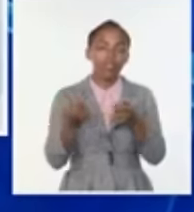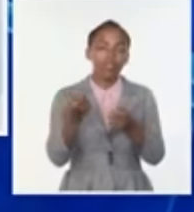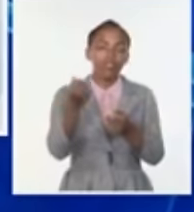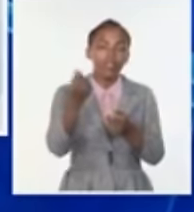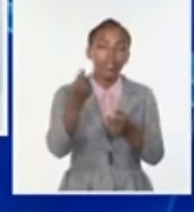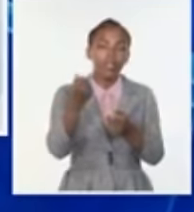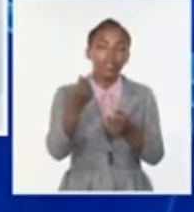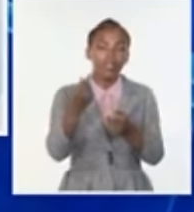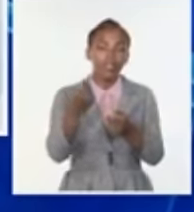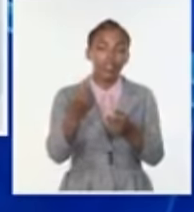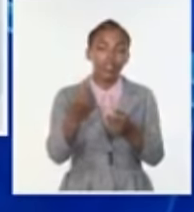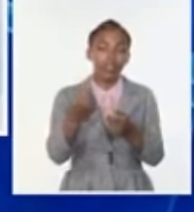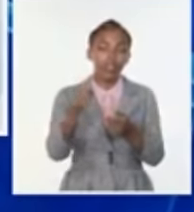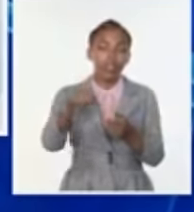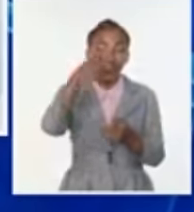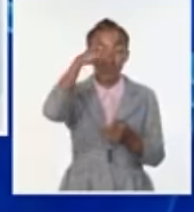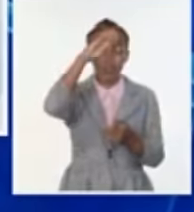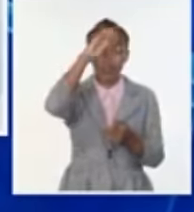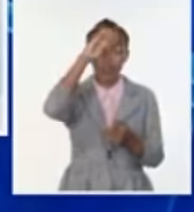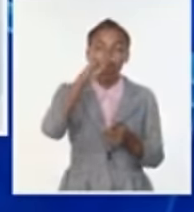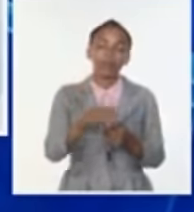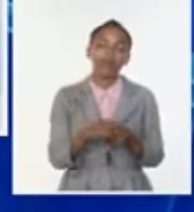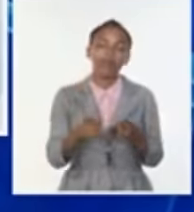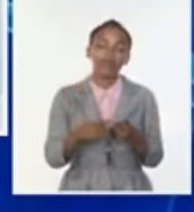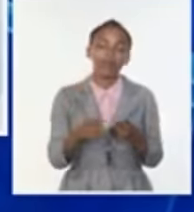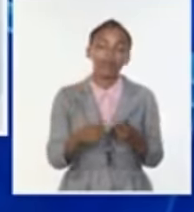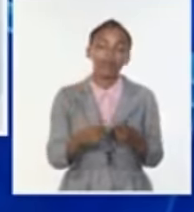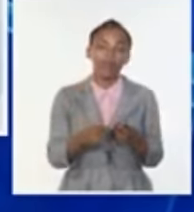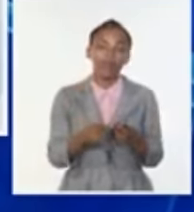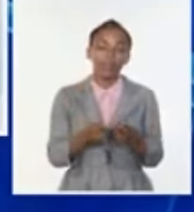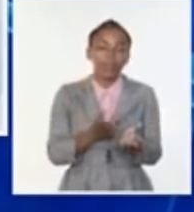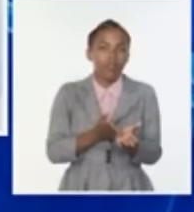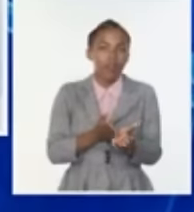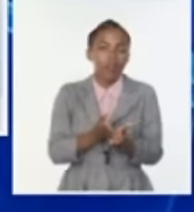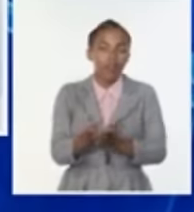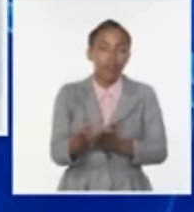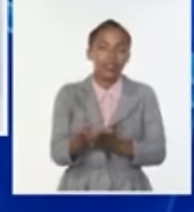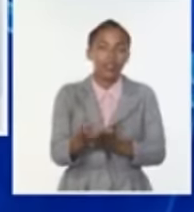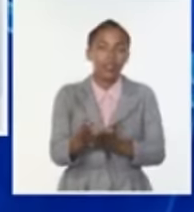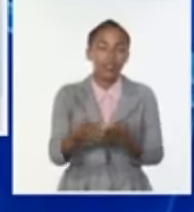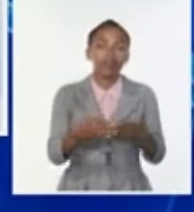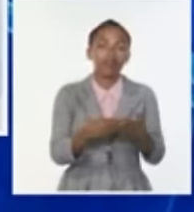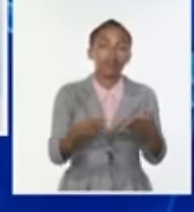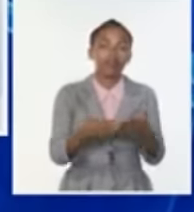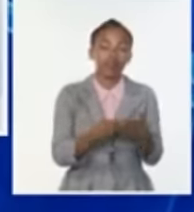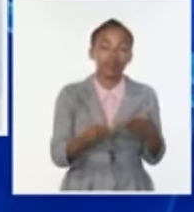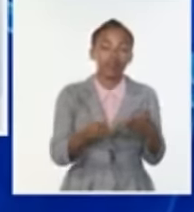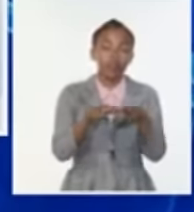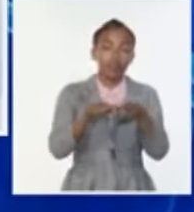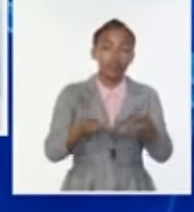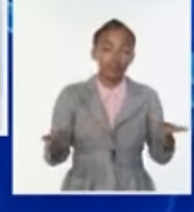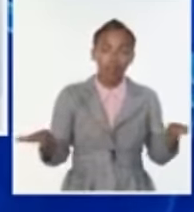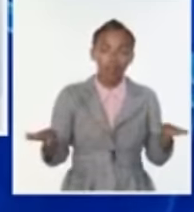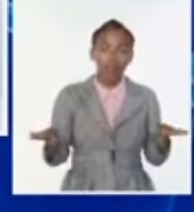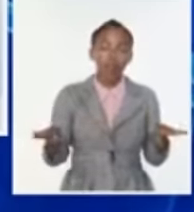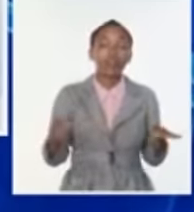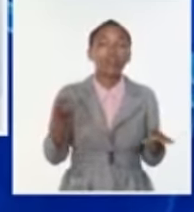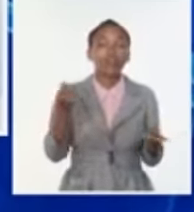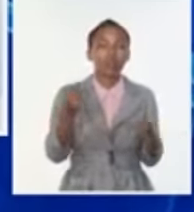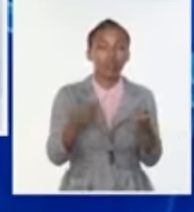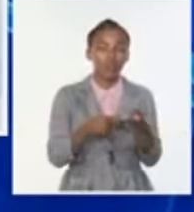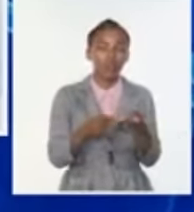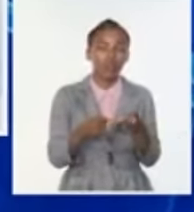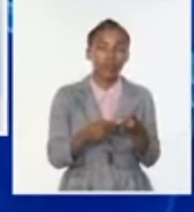país, avanzar en la dolarización parcial de la economía, avanzar en el proceso